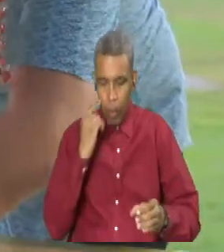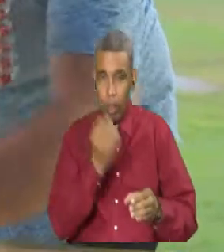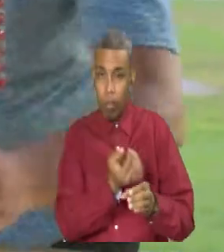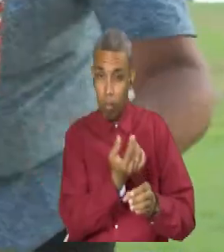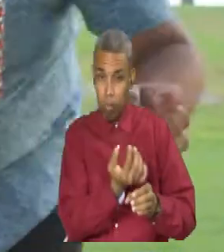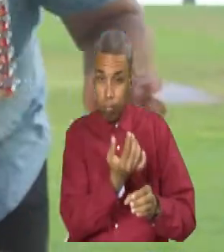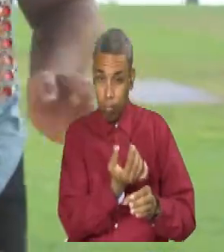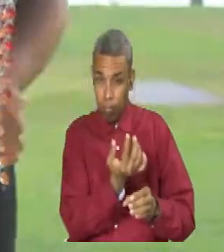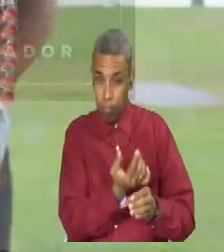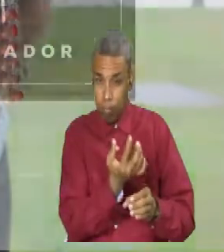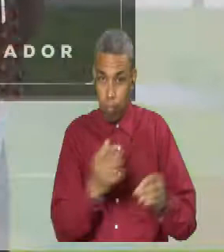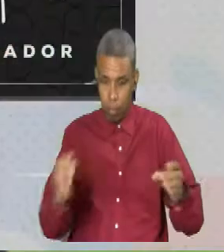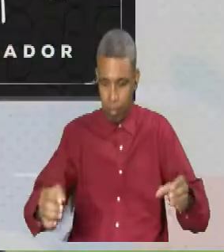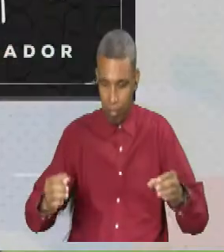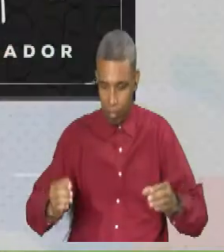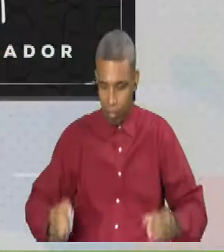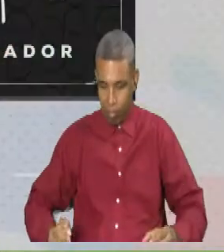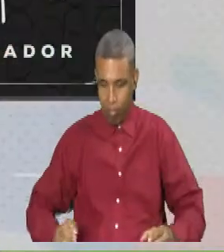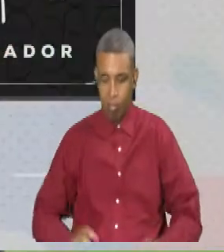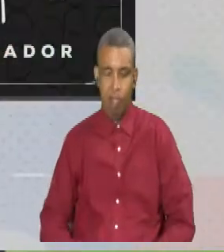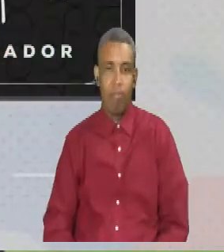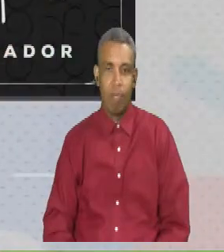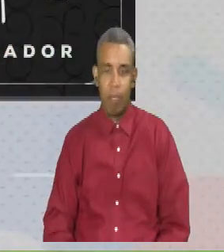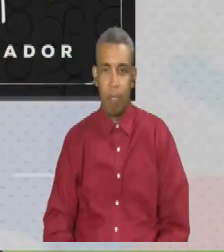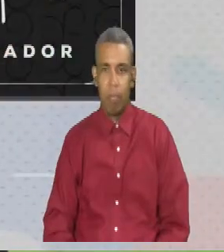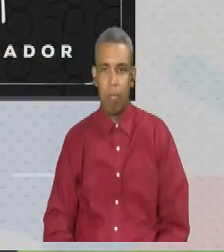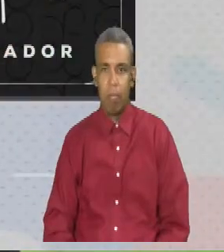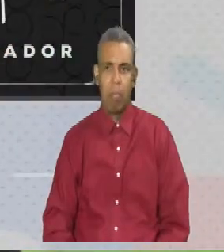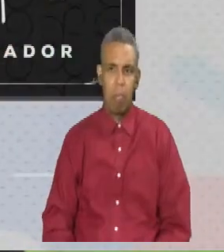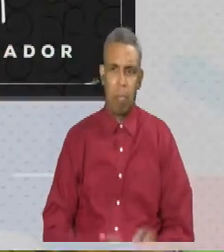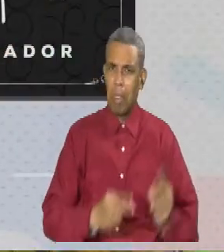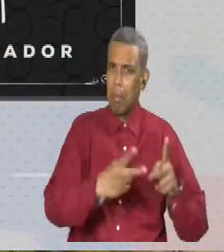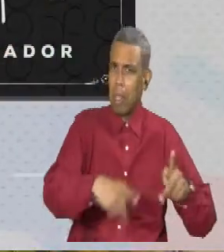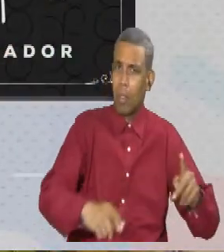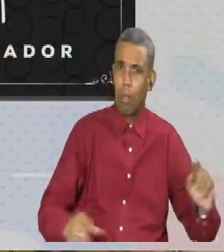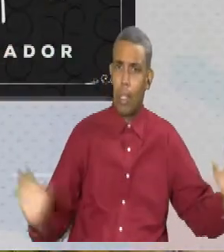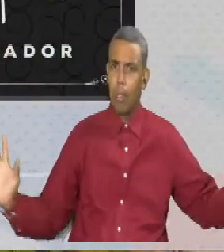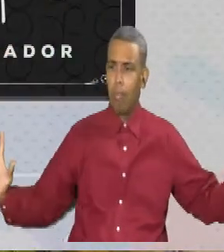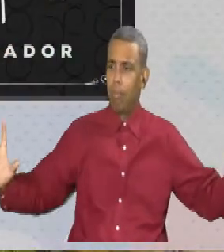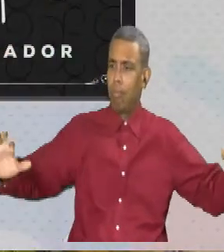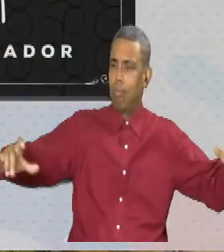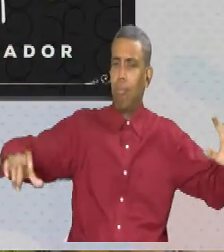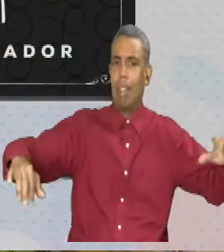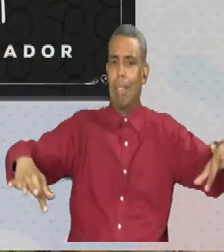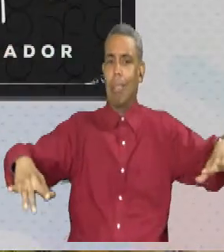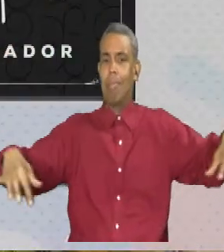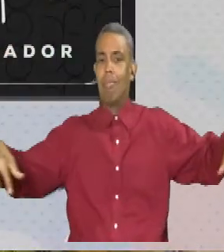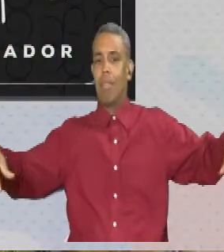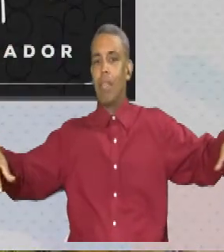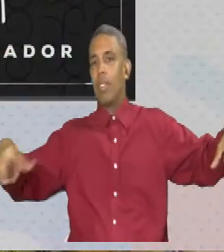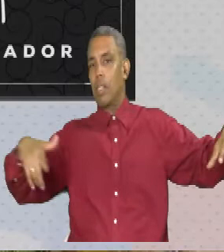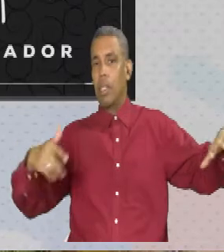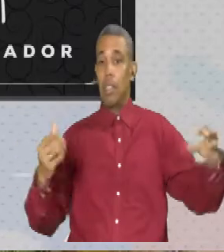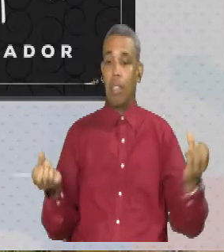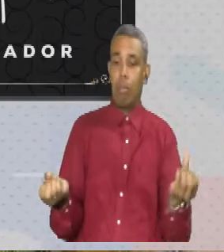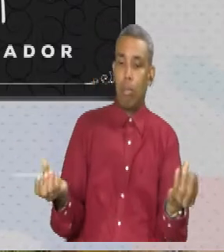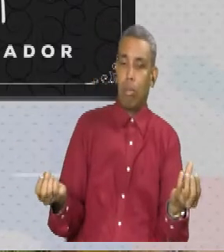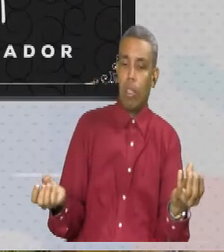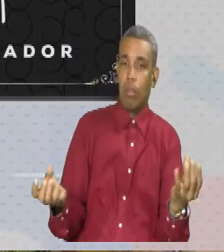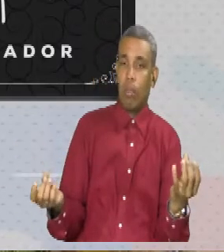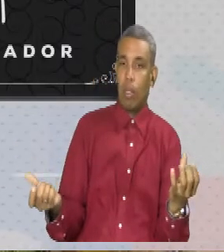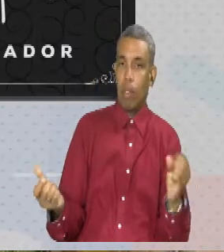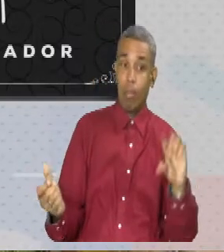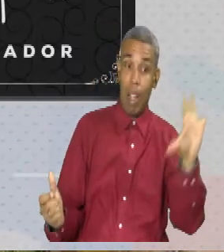estar en la parte superior y otro de este lado para el público que va a estar en la parte inferior de nuestros invitados. Por favor, los platos base.